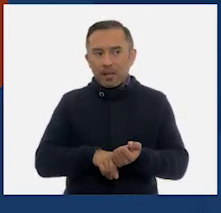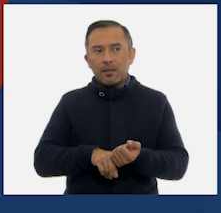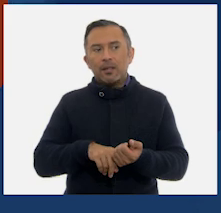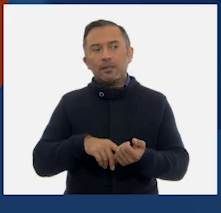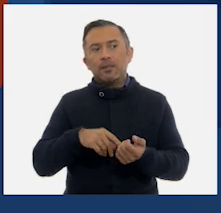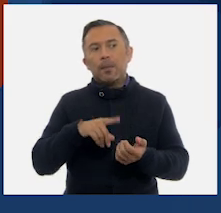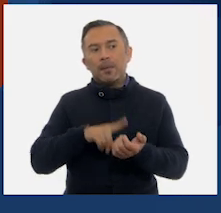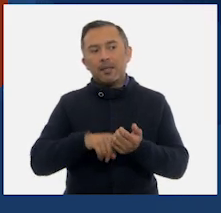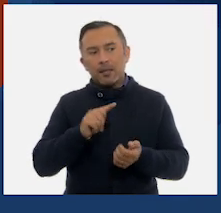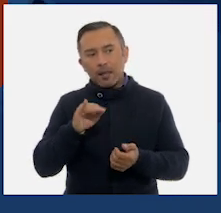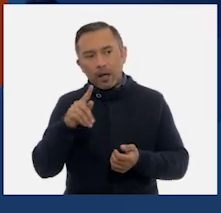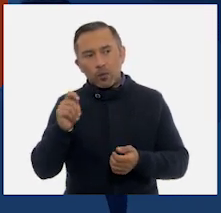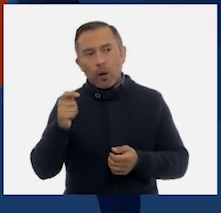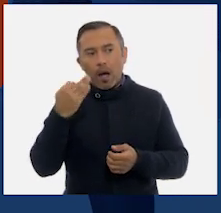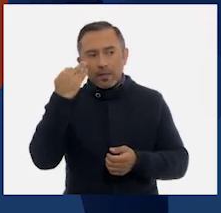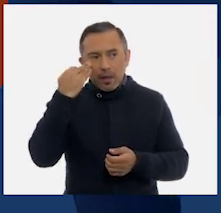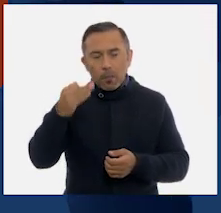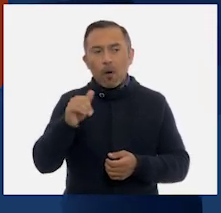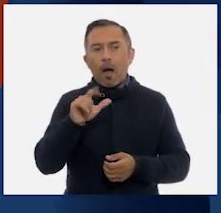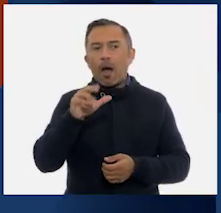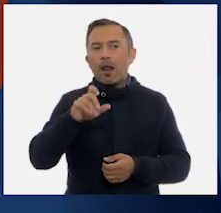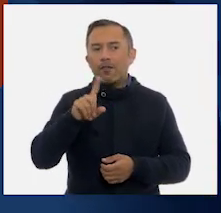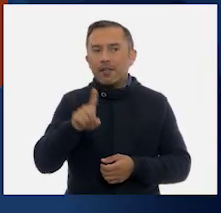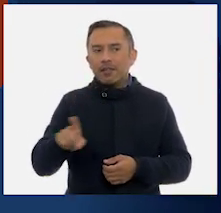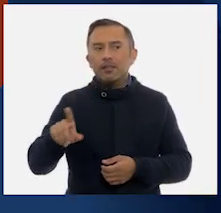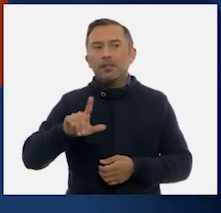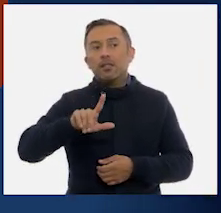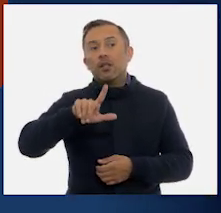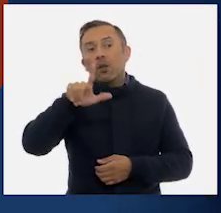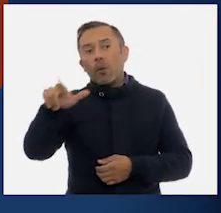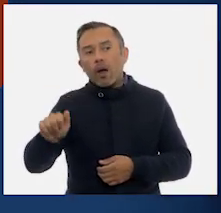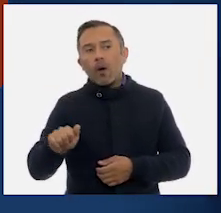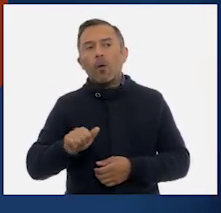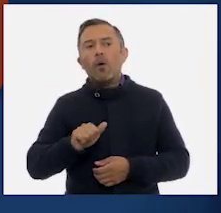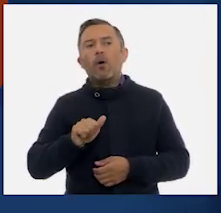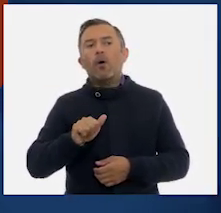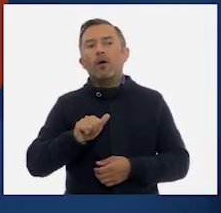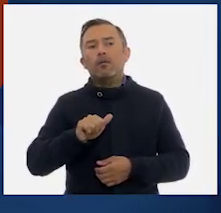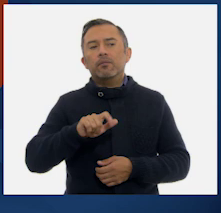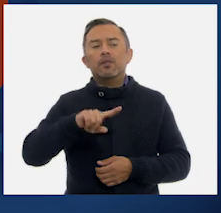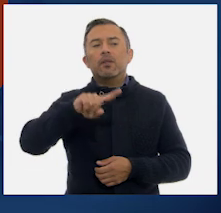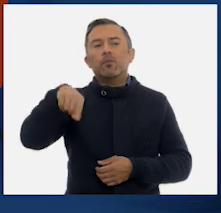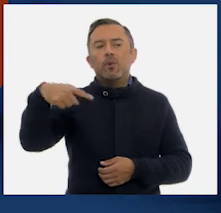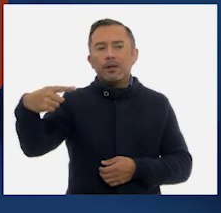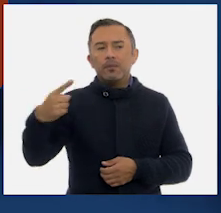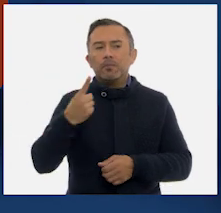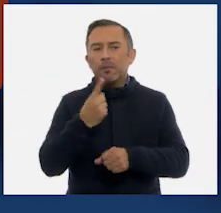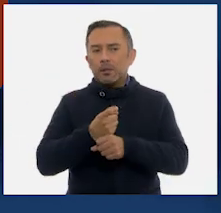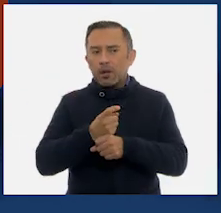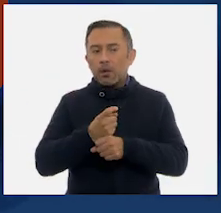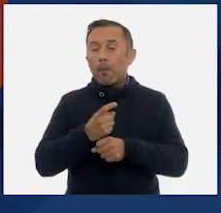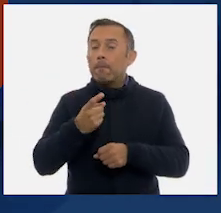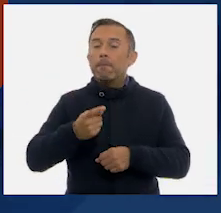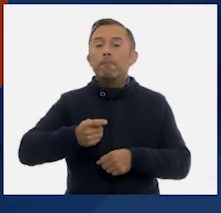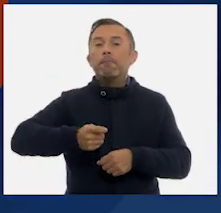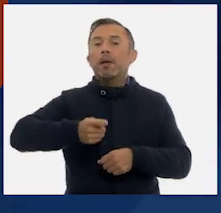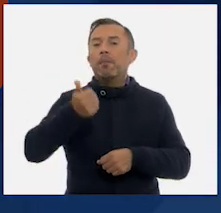vez y sucesión, luego, después, primero, primero que nada, al final.